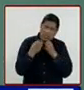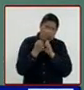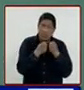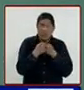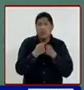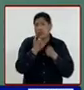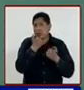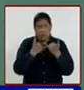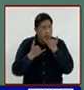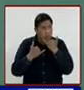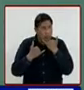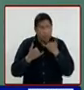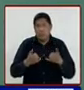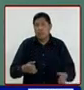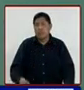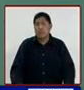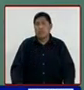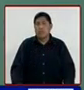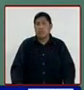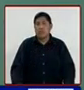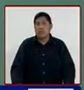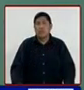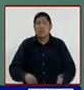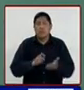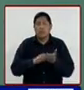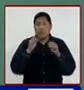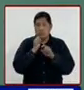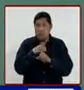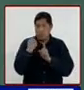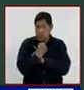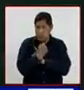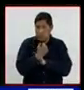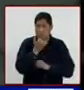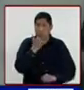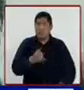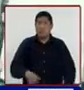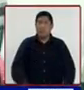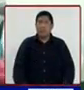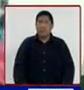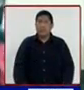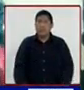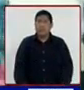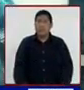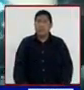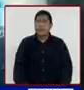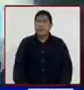de llevar adelante esta disposición de cumplimiento de esta orden de aprehensión. ¿Con César? ¿Algunas